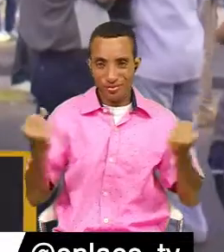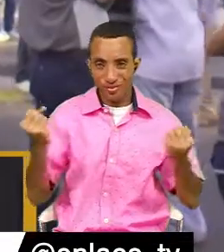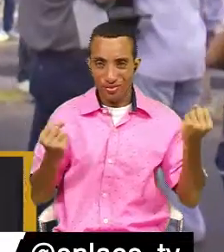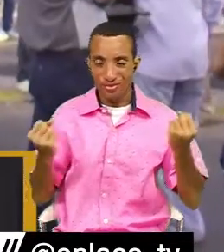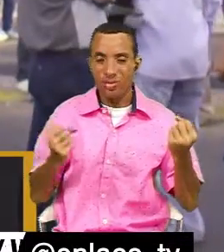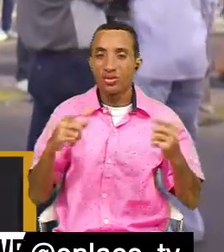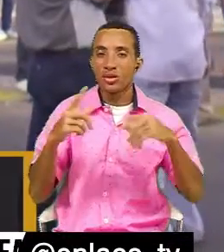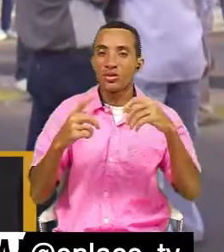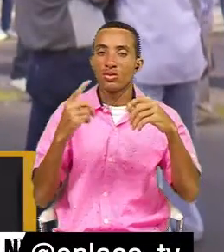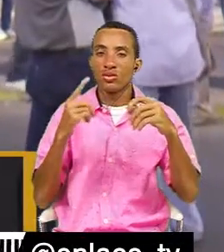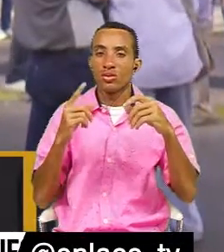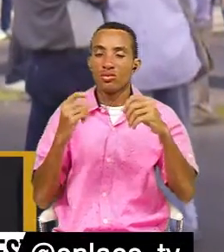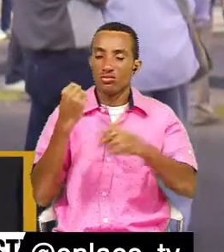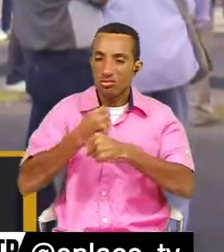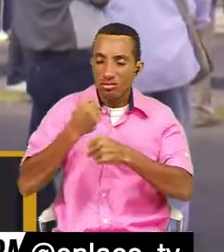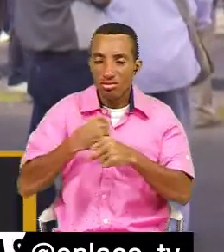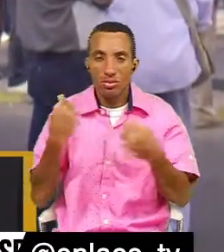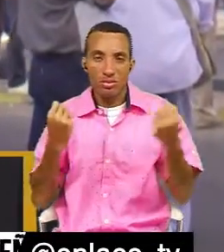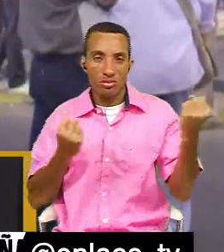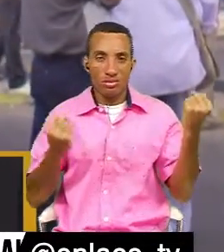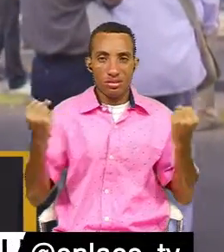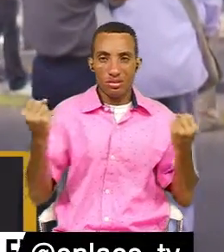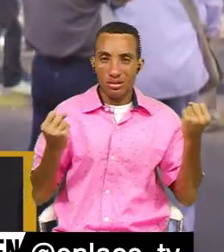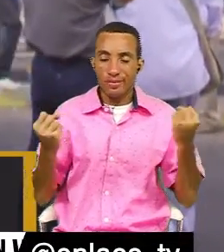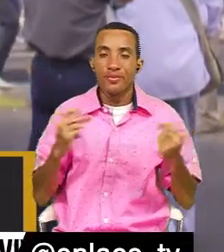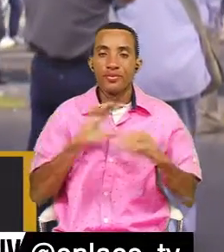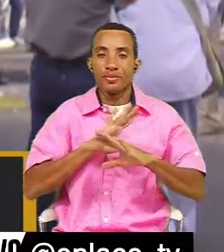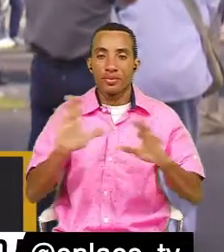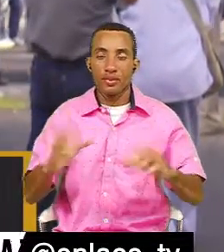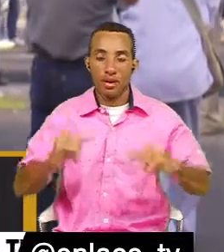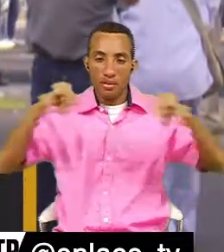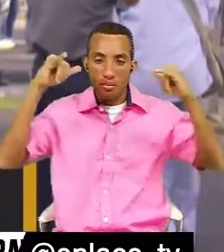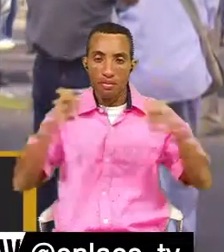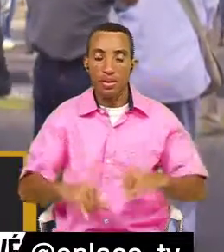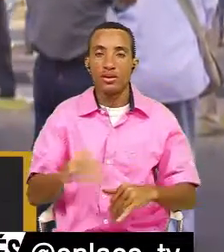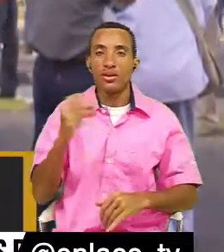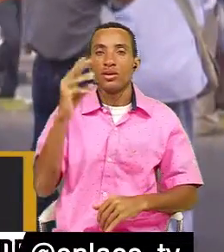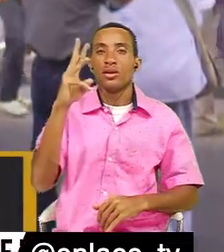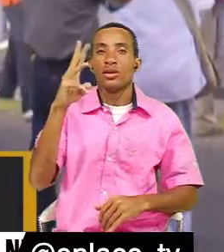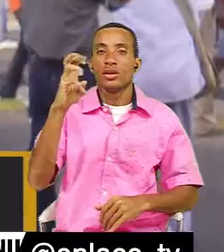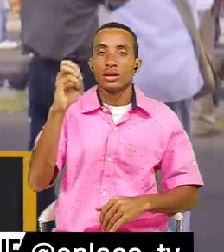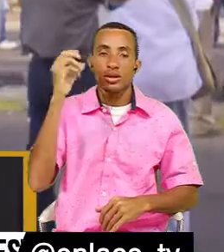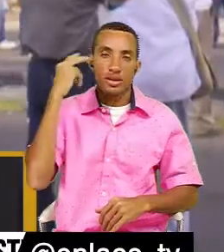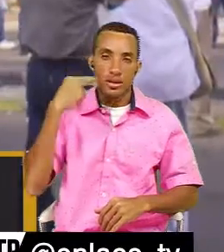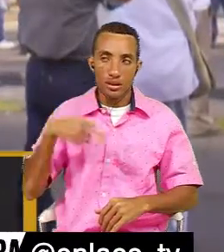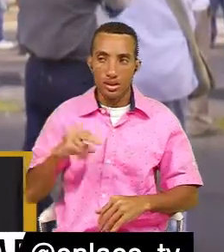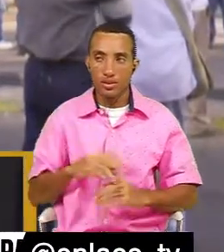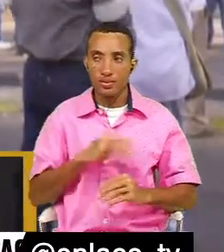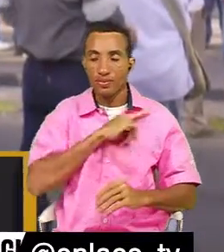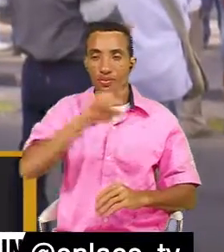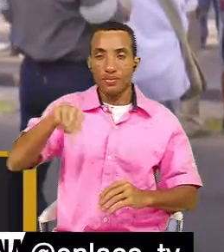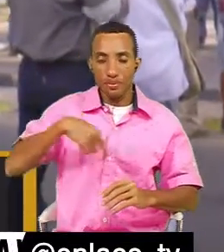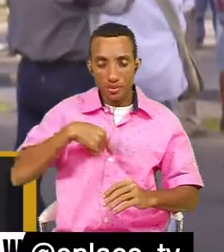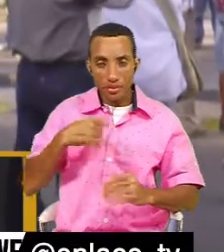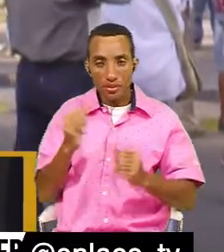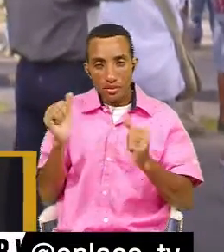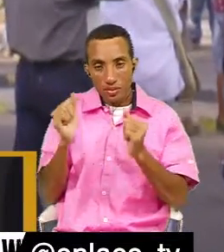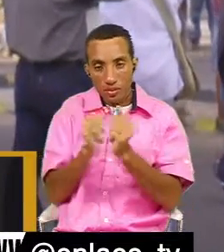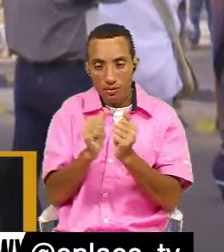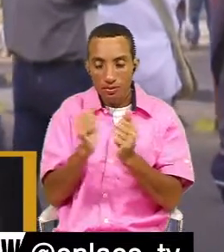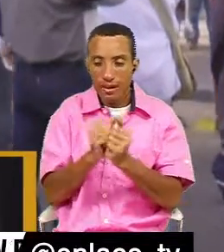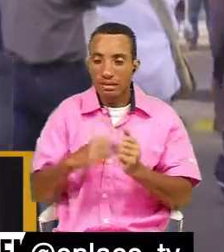los conductores que están en una jornada de paro hace más de 30 días. Nosotros estamos acompañándolos porque sus condiciones